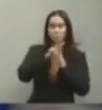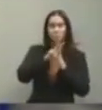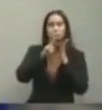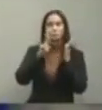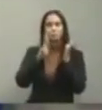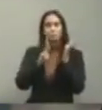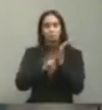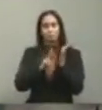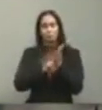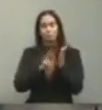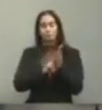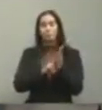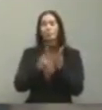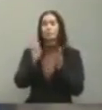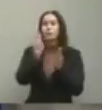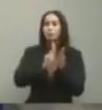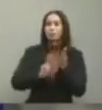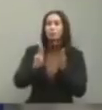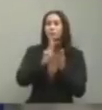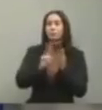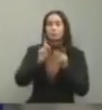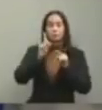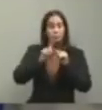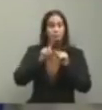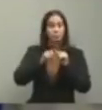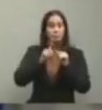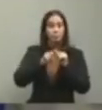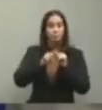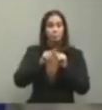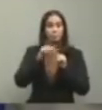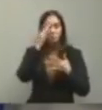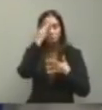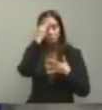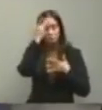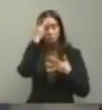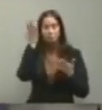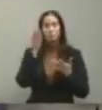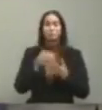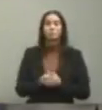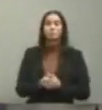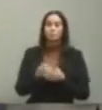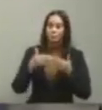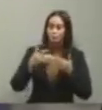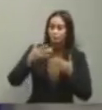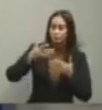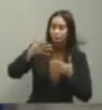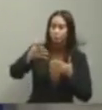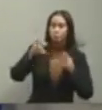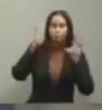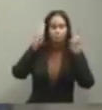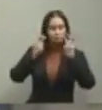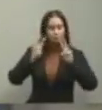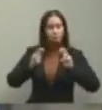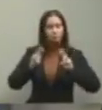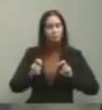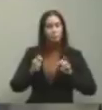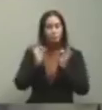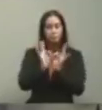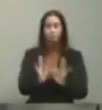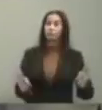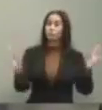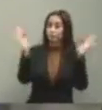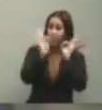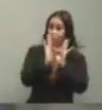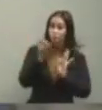que se implementa de acuerdo al caso y luego ahí sigue toda la investigación pero es importante que